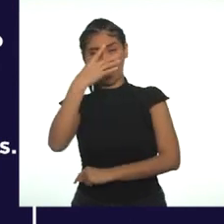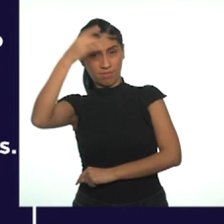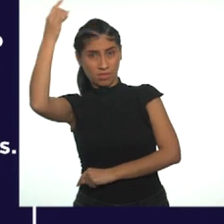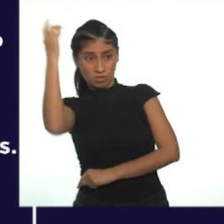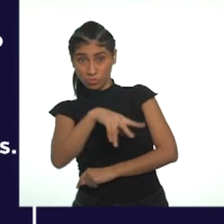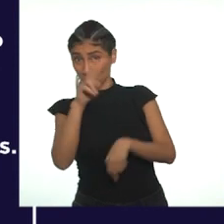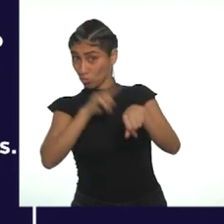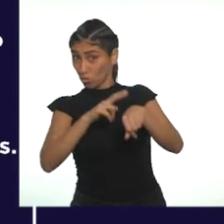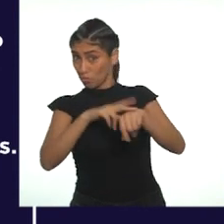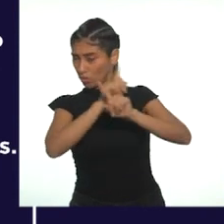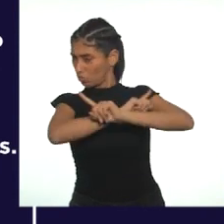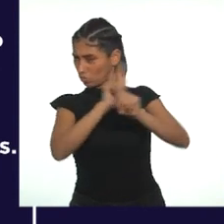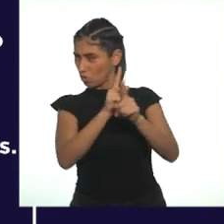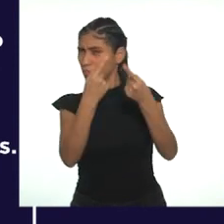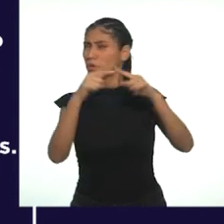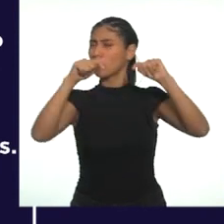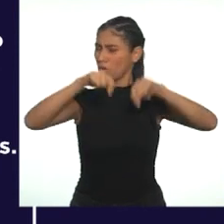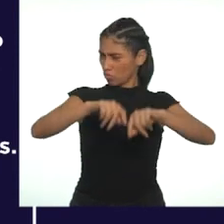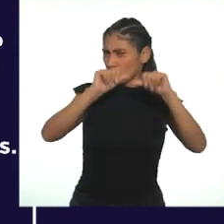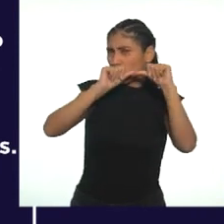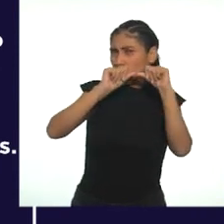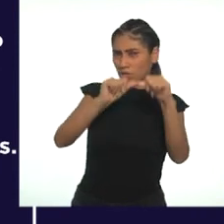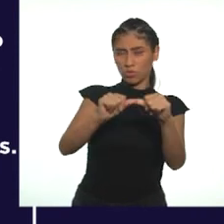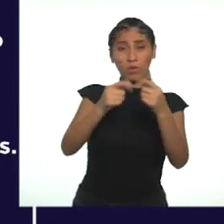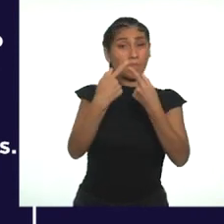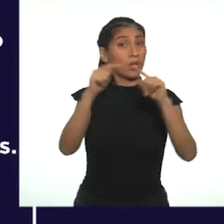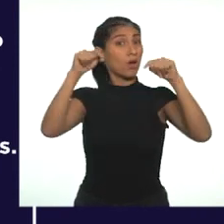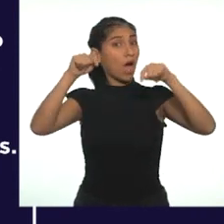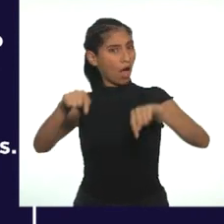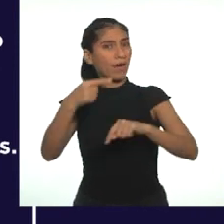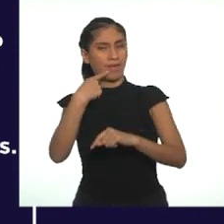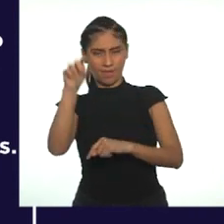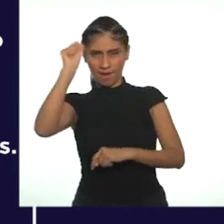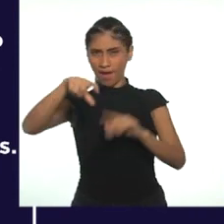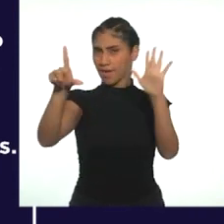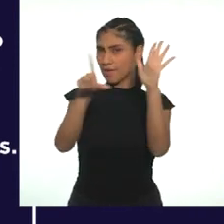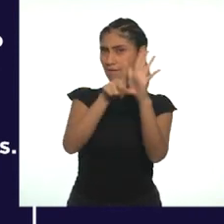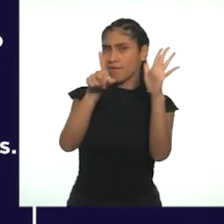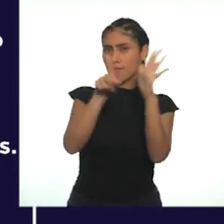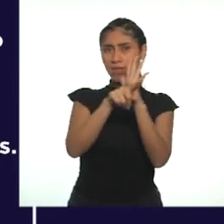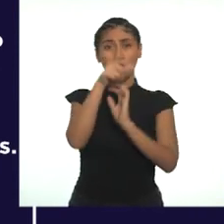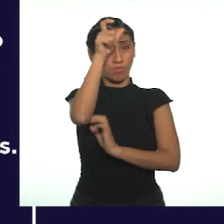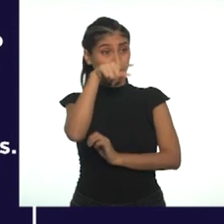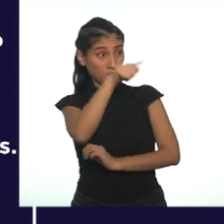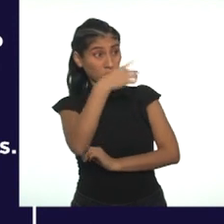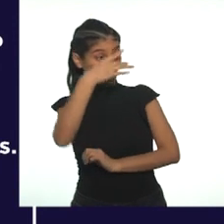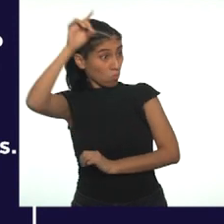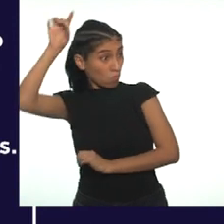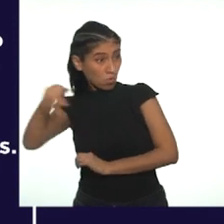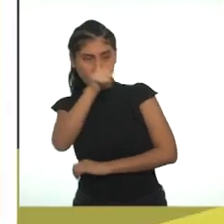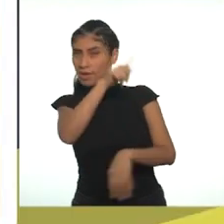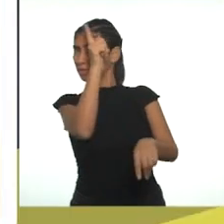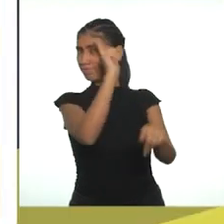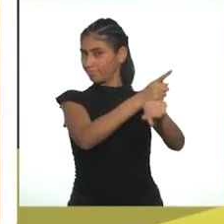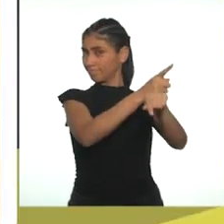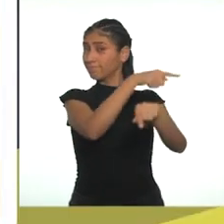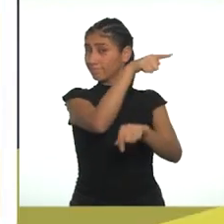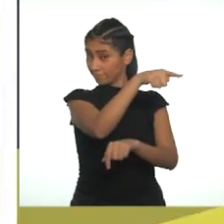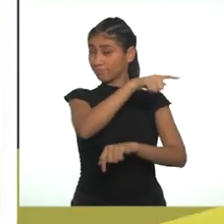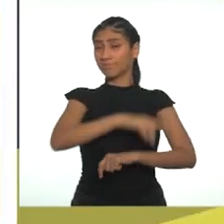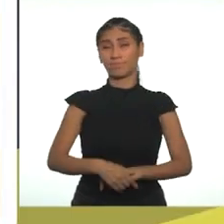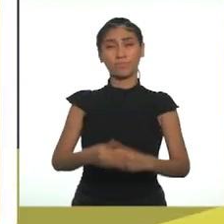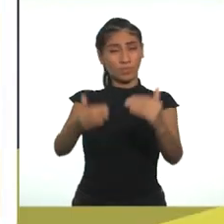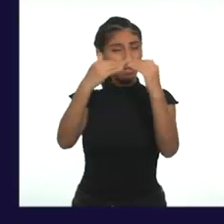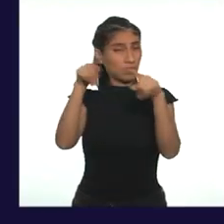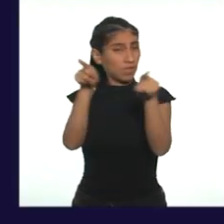la discriminación no es normal. Pero aún sucede, y ahora ya hay leyes que sancionan esto. Este cuadro